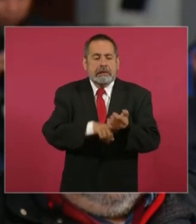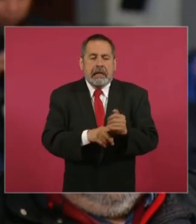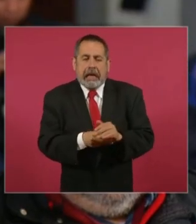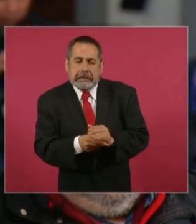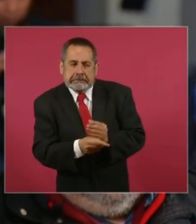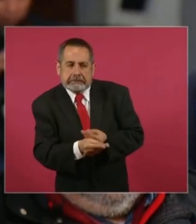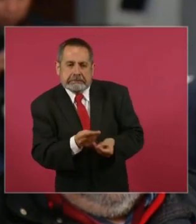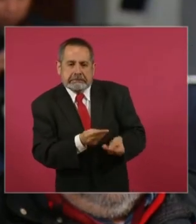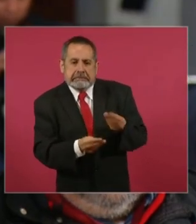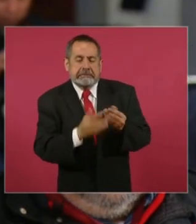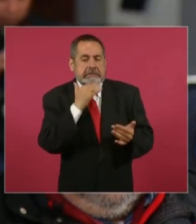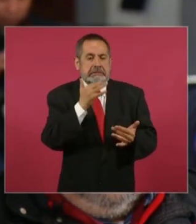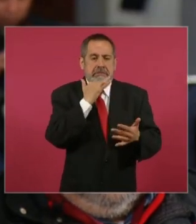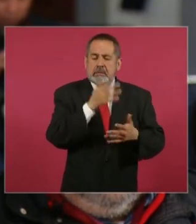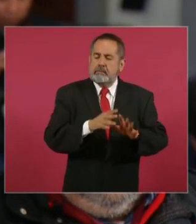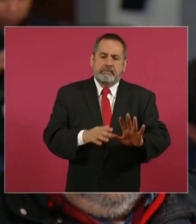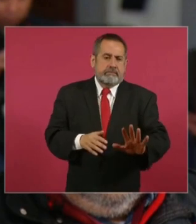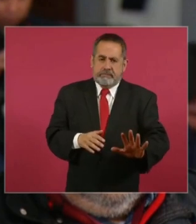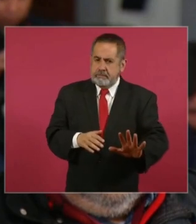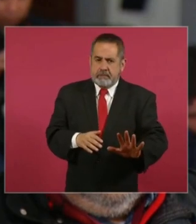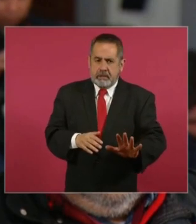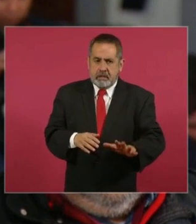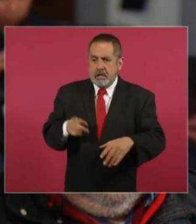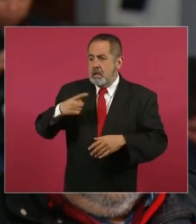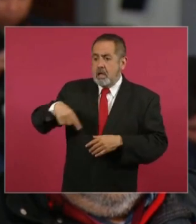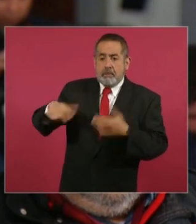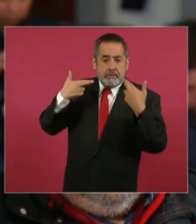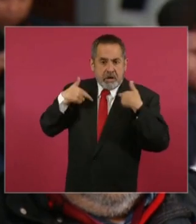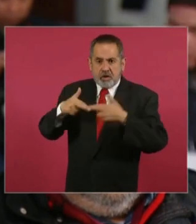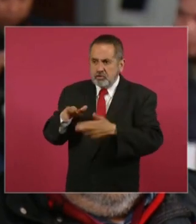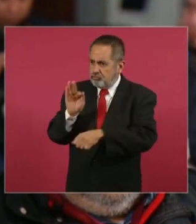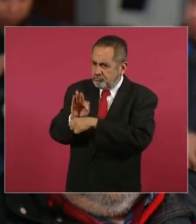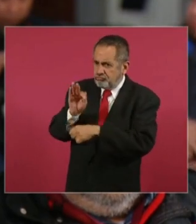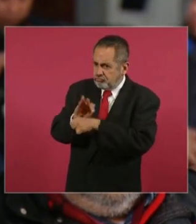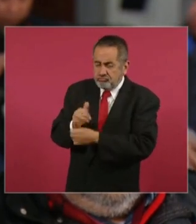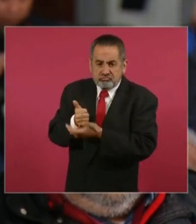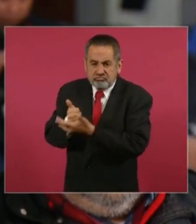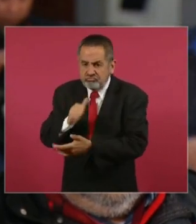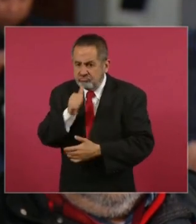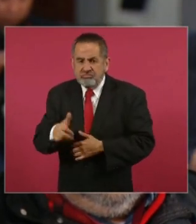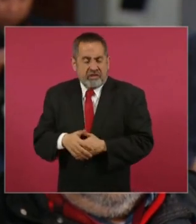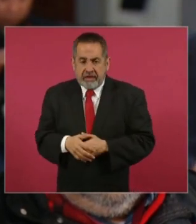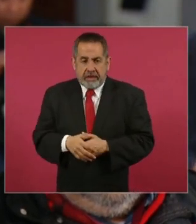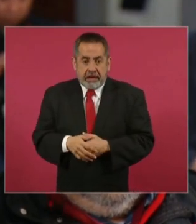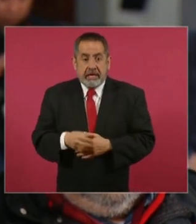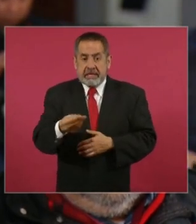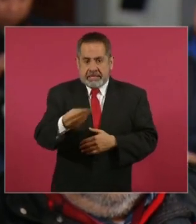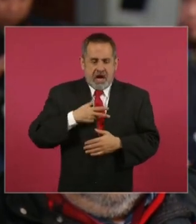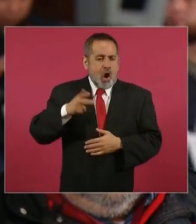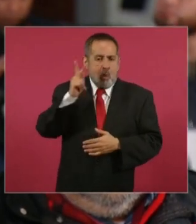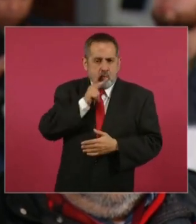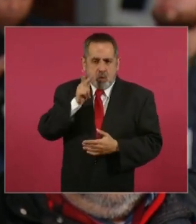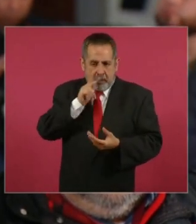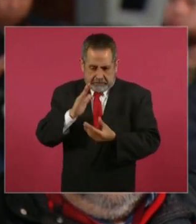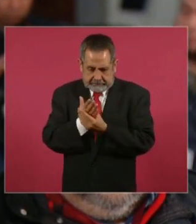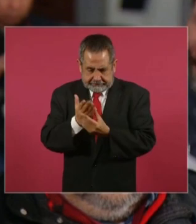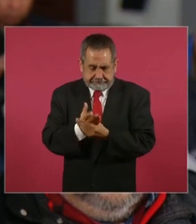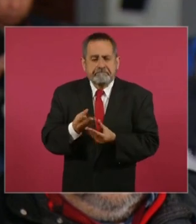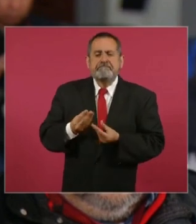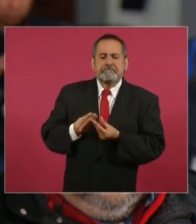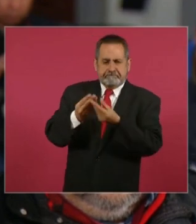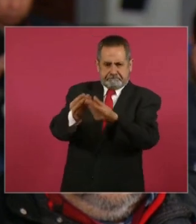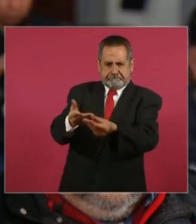agua, pero para el magisterio no lo hicieron así. Saben, nos compartieron las evidencias y pues hoy se las